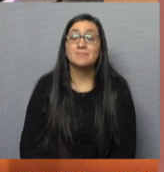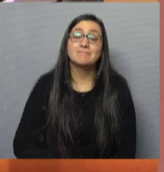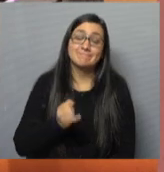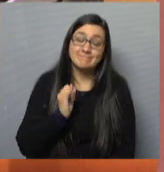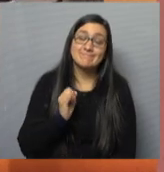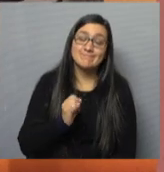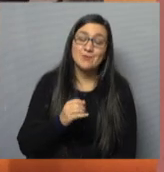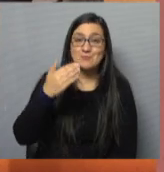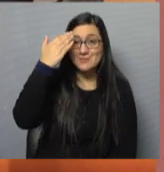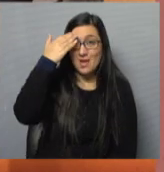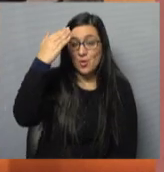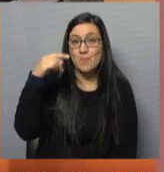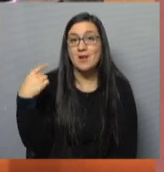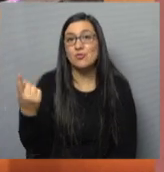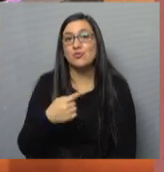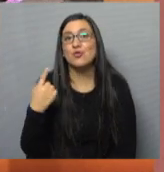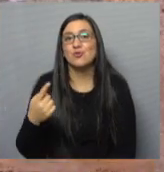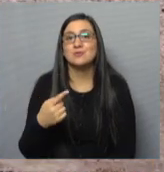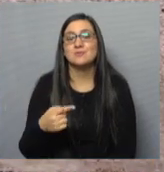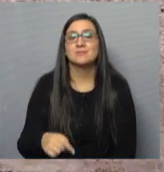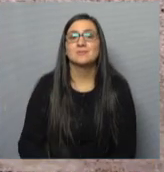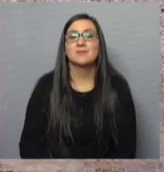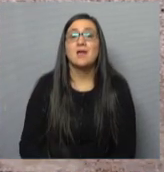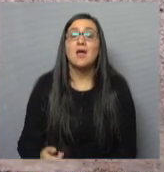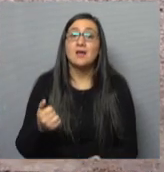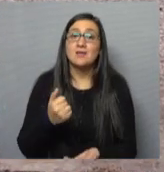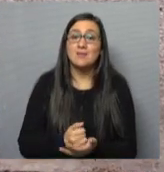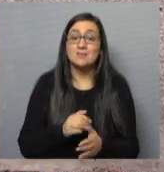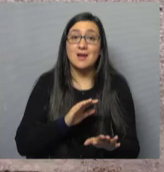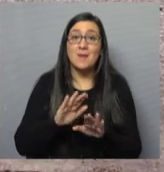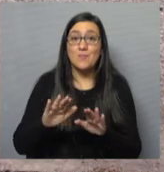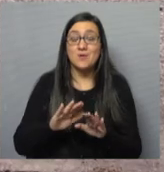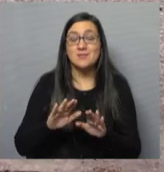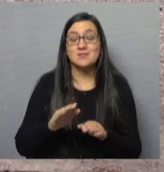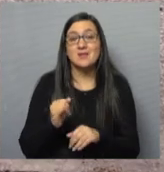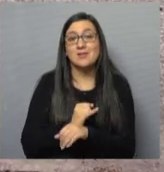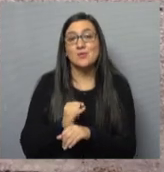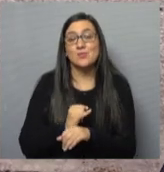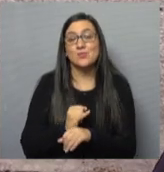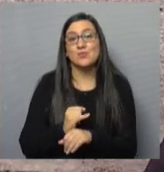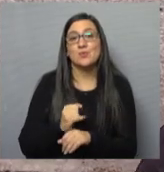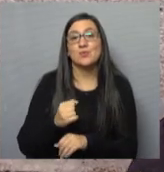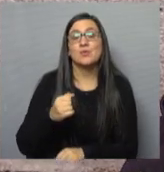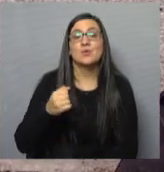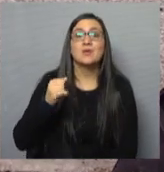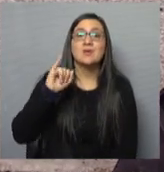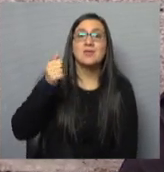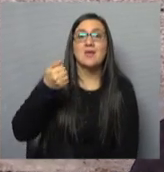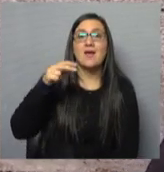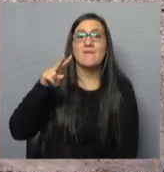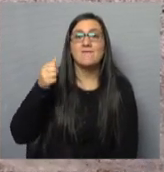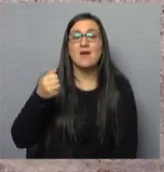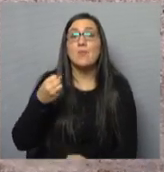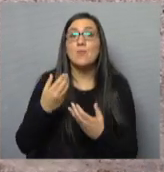Exactamente, José María, un saludo para usted y para todos allí en el estudio. Estamos en las puertas del Instituto Alfredo Vázquez Acevedo porque aquí